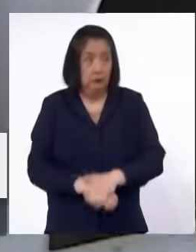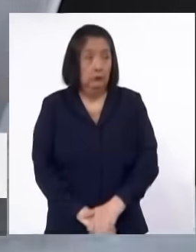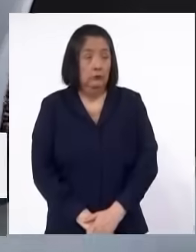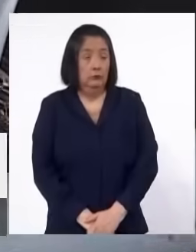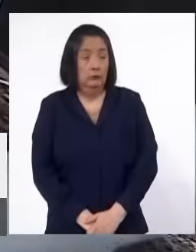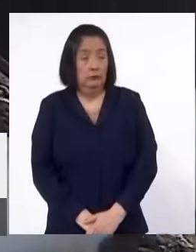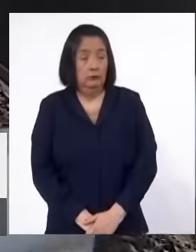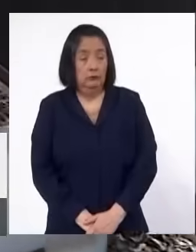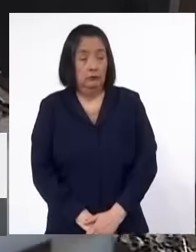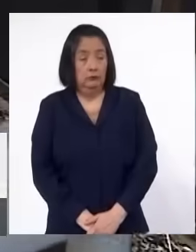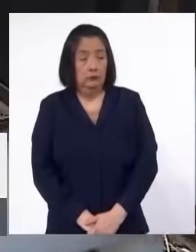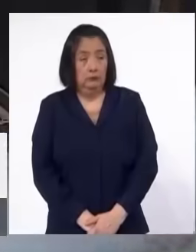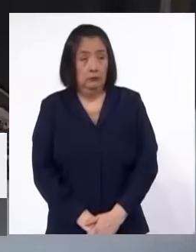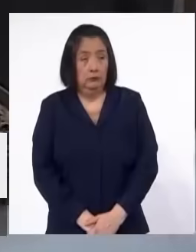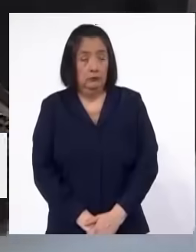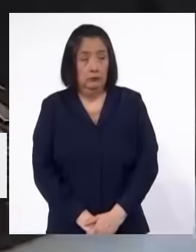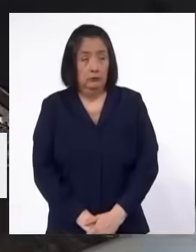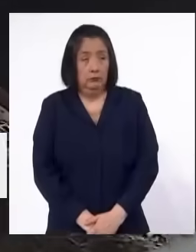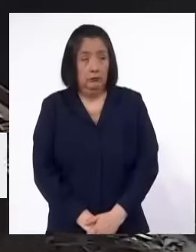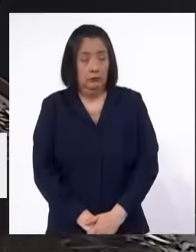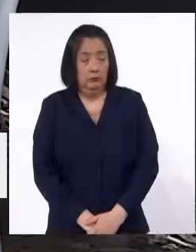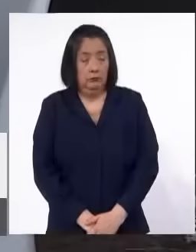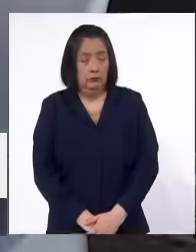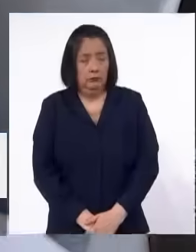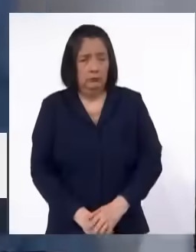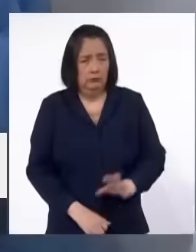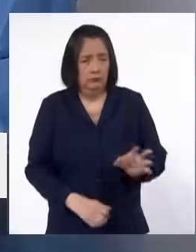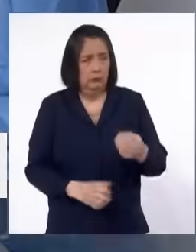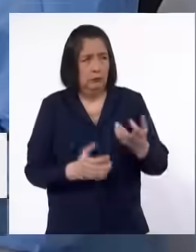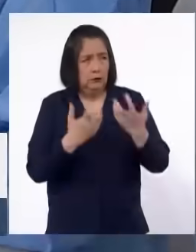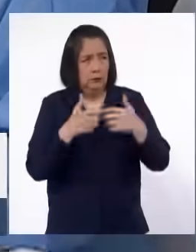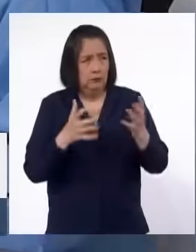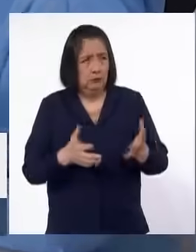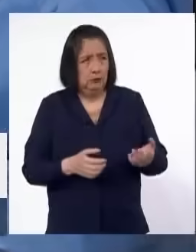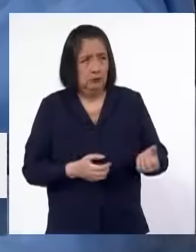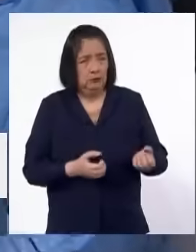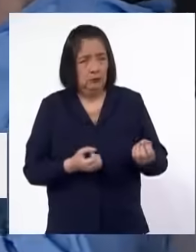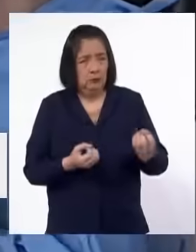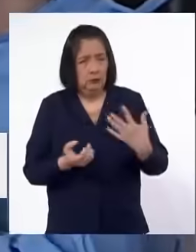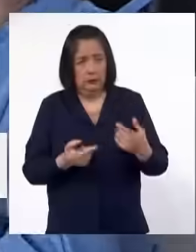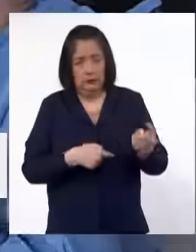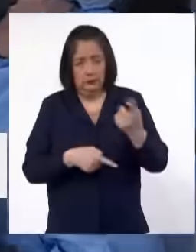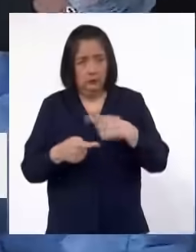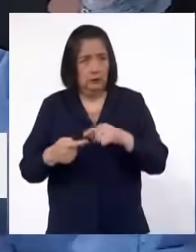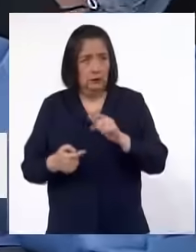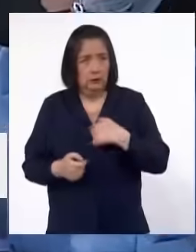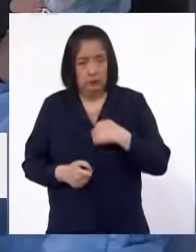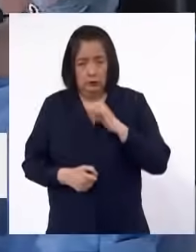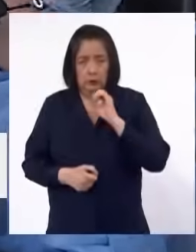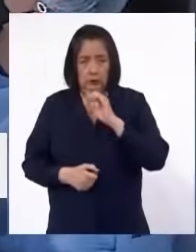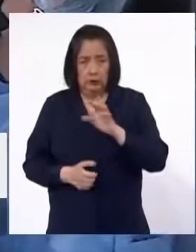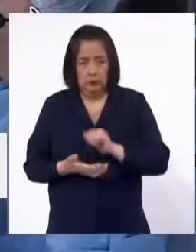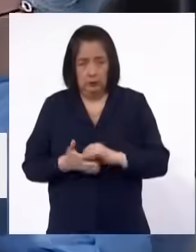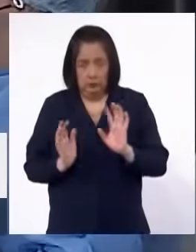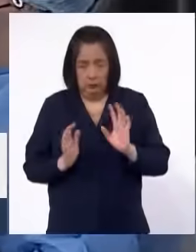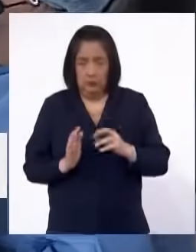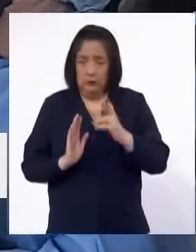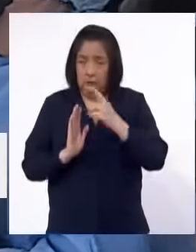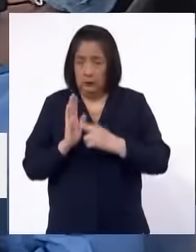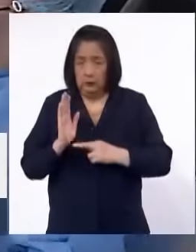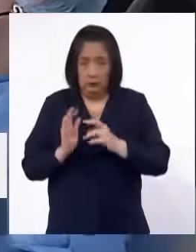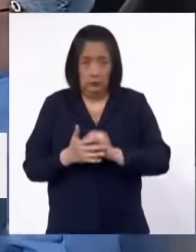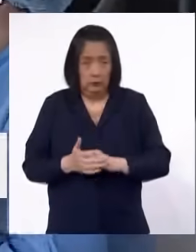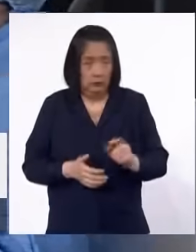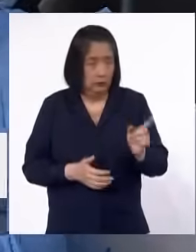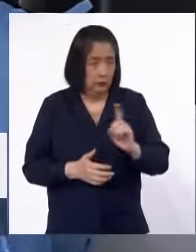dando. El tema todo es porque la empresa me está diciendo que venga. Lo que pasa, señor, le explico. Según resolución,